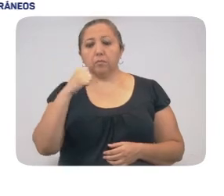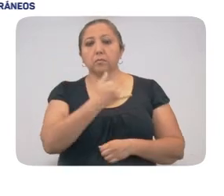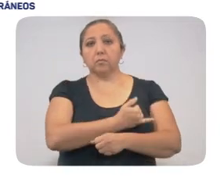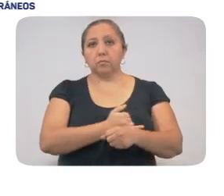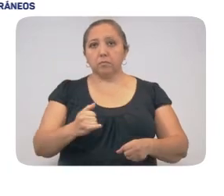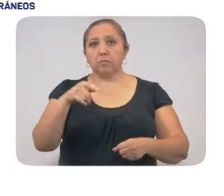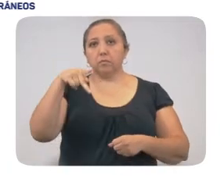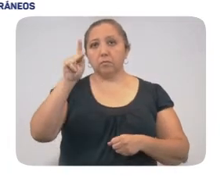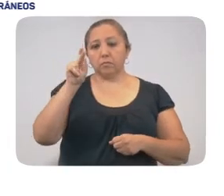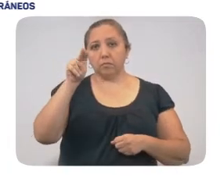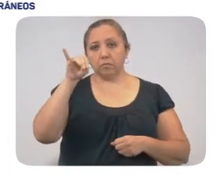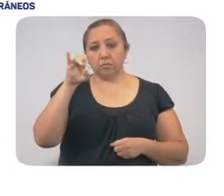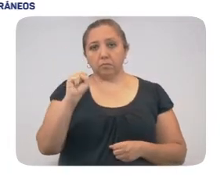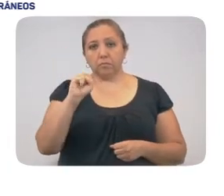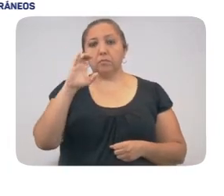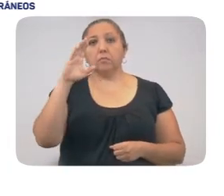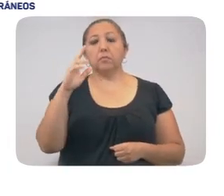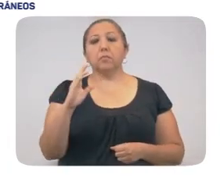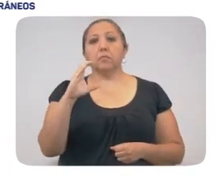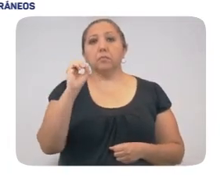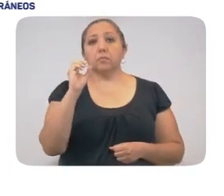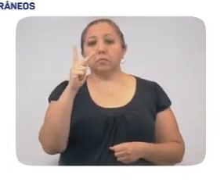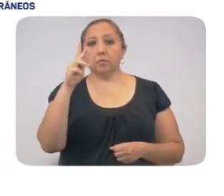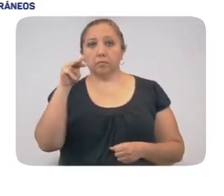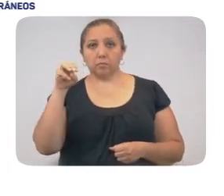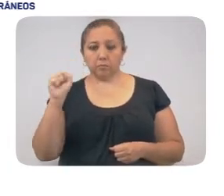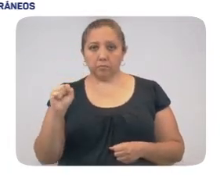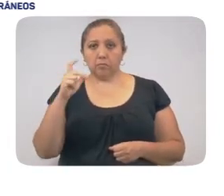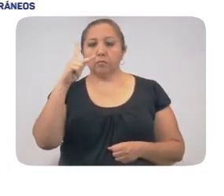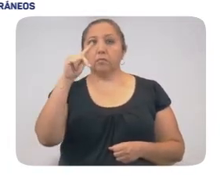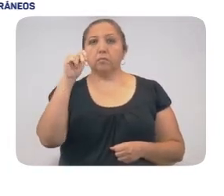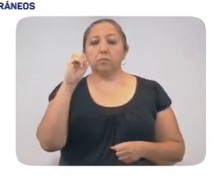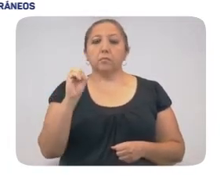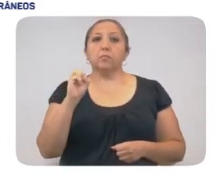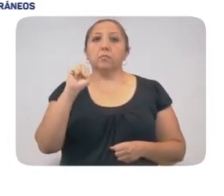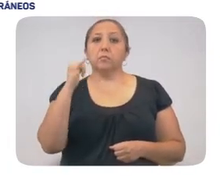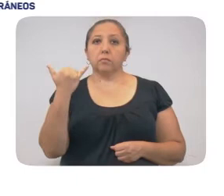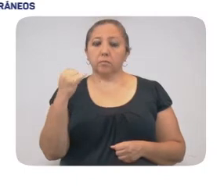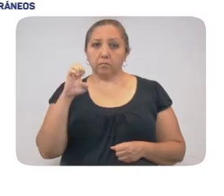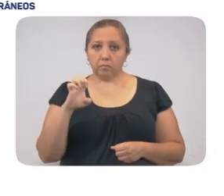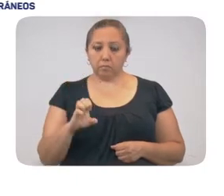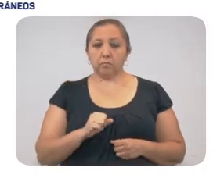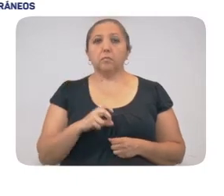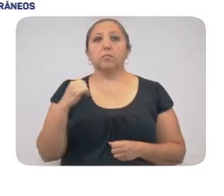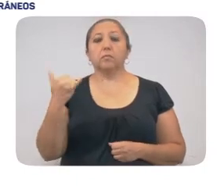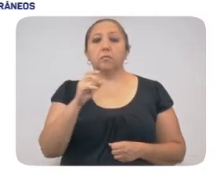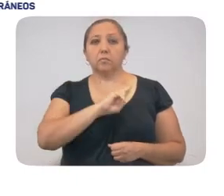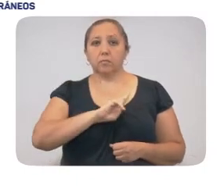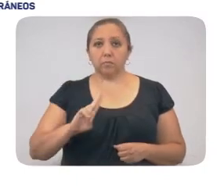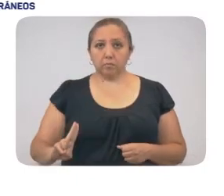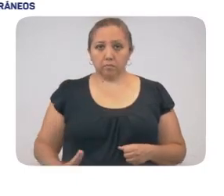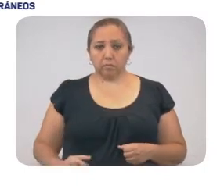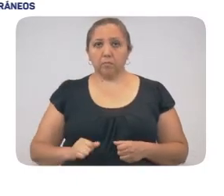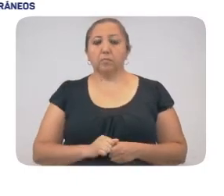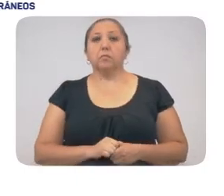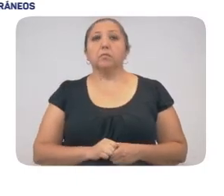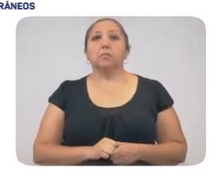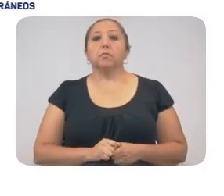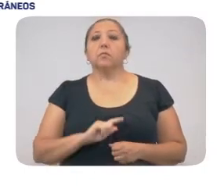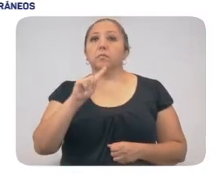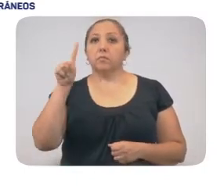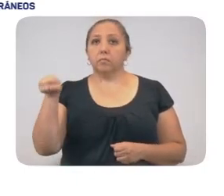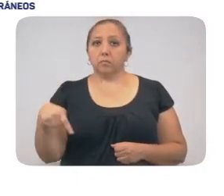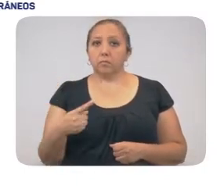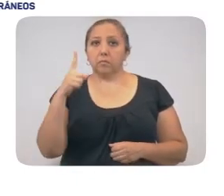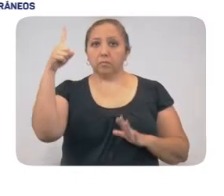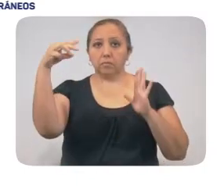Izamal, Canacín, Copomá, Motul, Peto, Seyé, Tecash, Tecom y Humán. En total ya